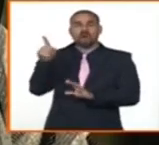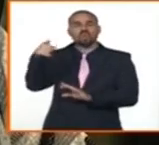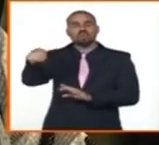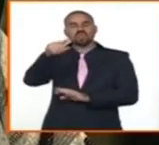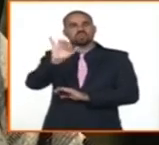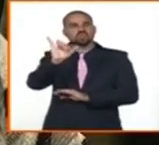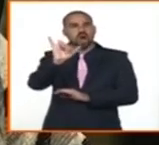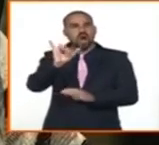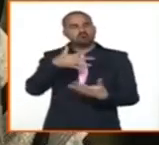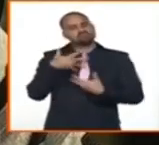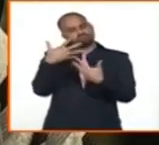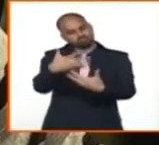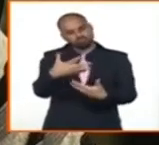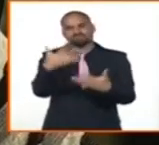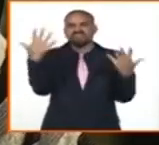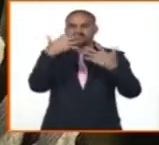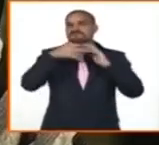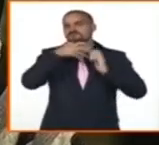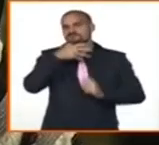sentido,